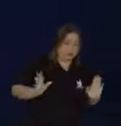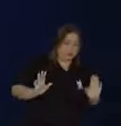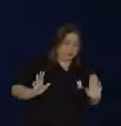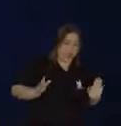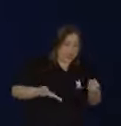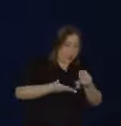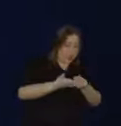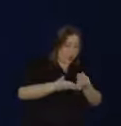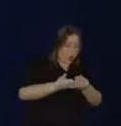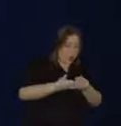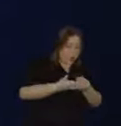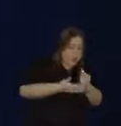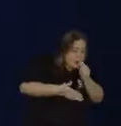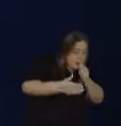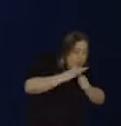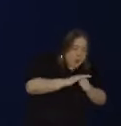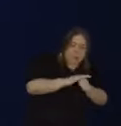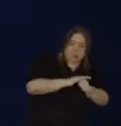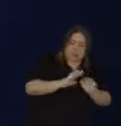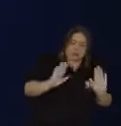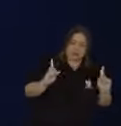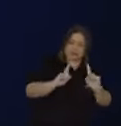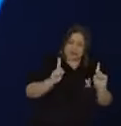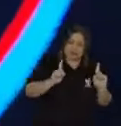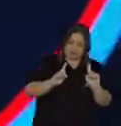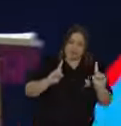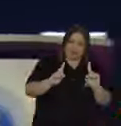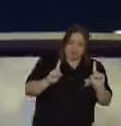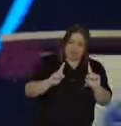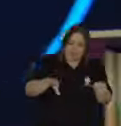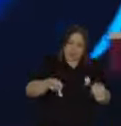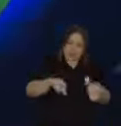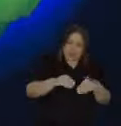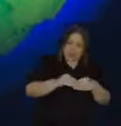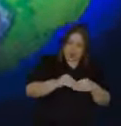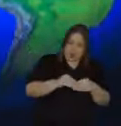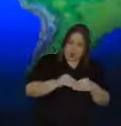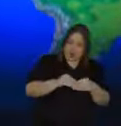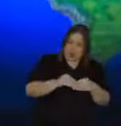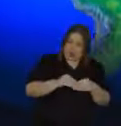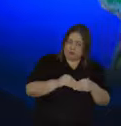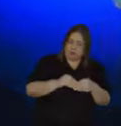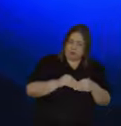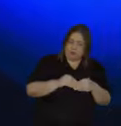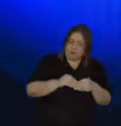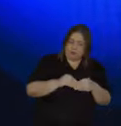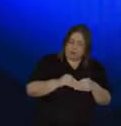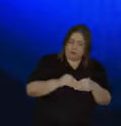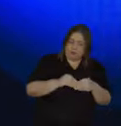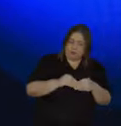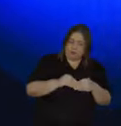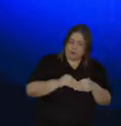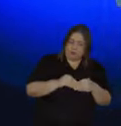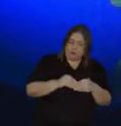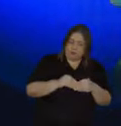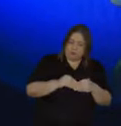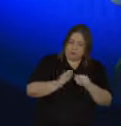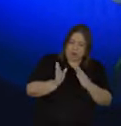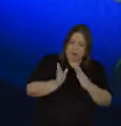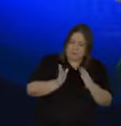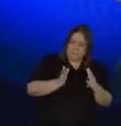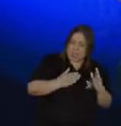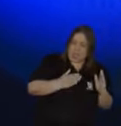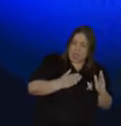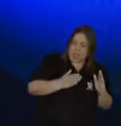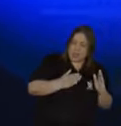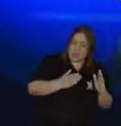economías ocultas en medio de los matrimonios. Esto para seminario de matrimonios, pero... De las agendas ocultas, te digo una